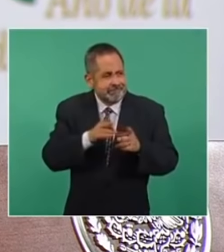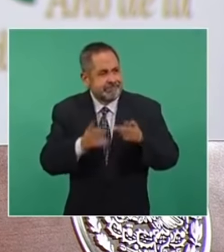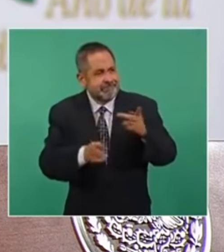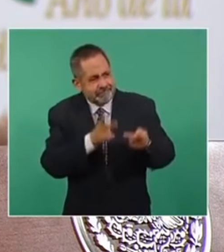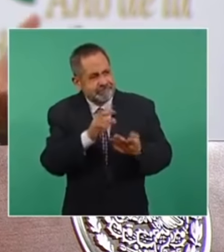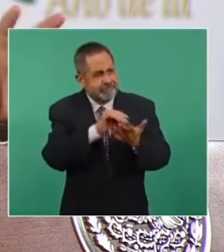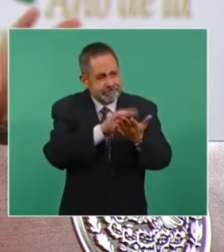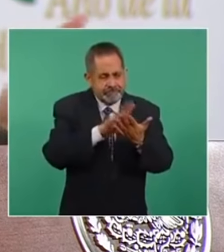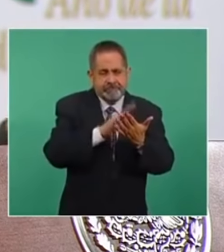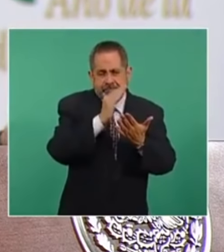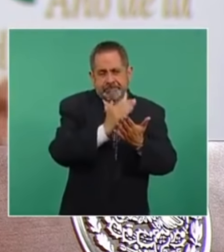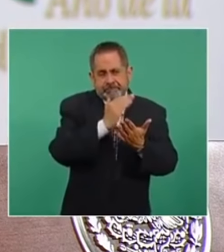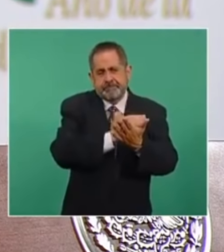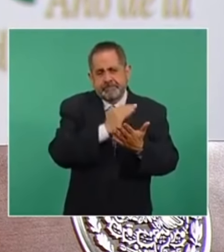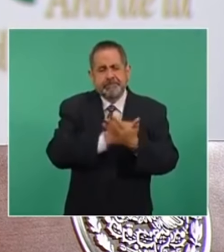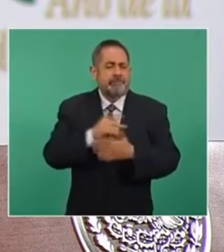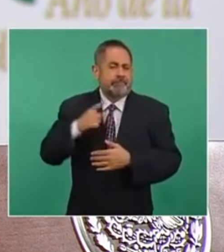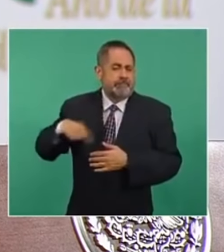cómo